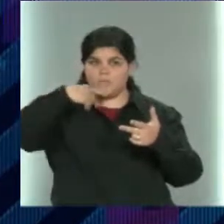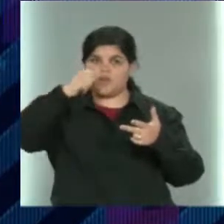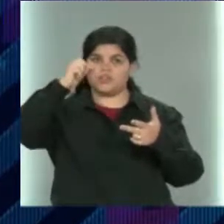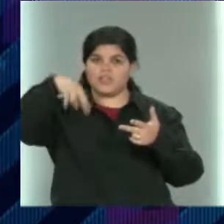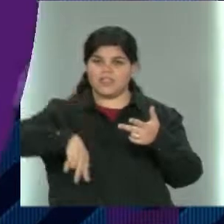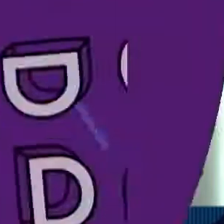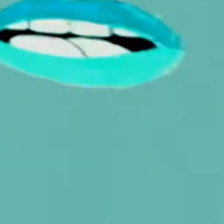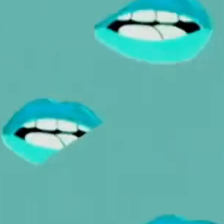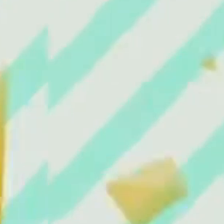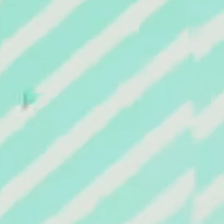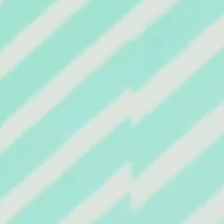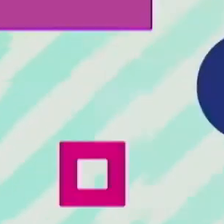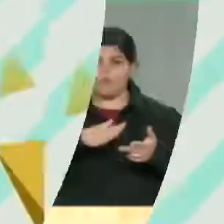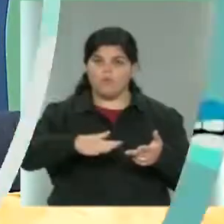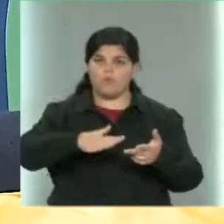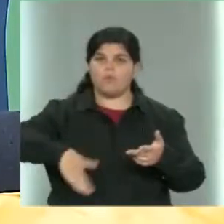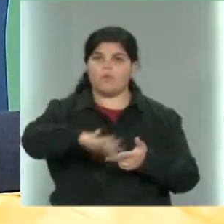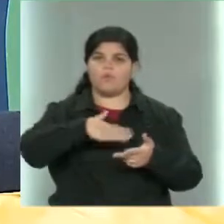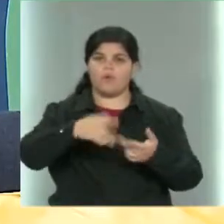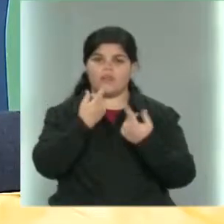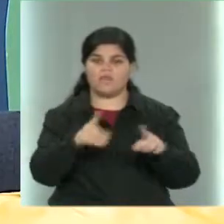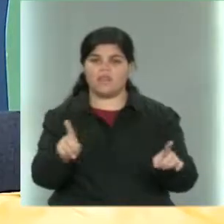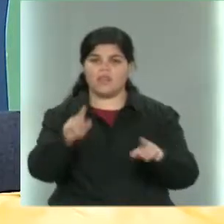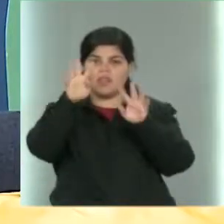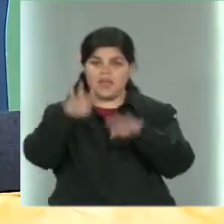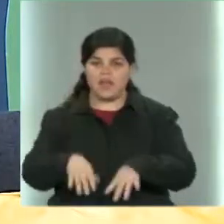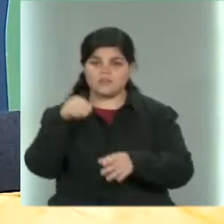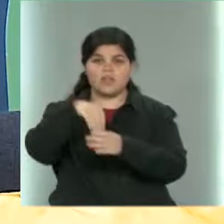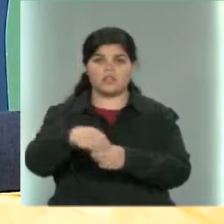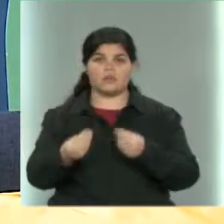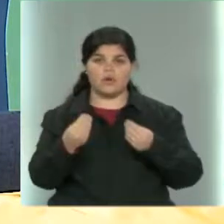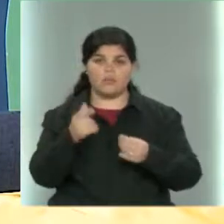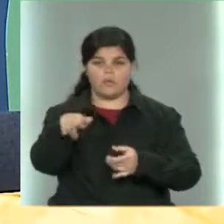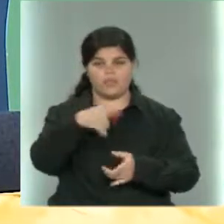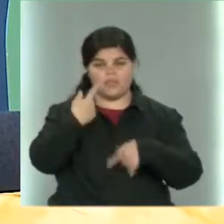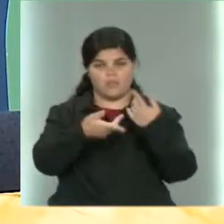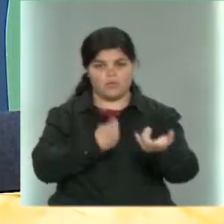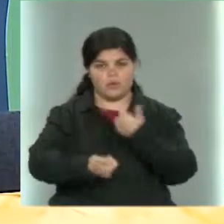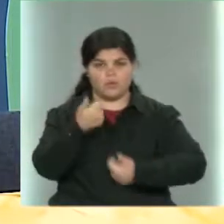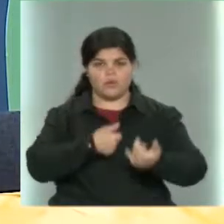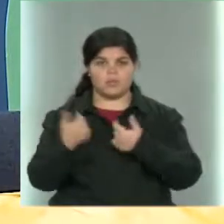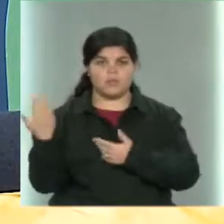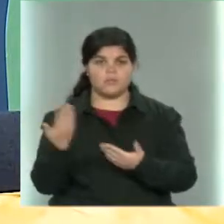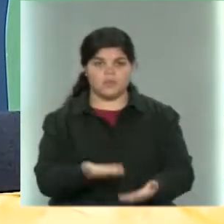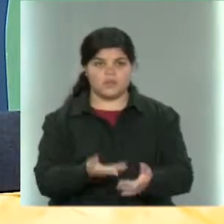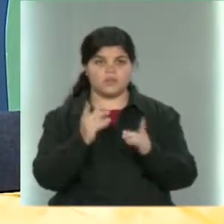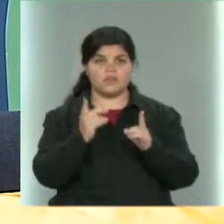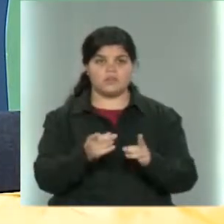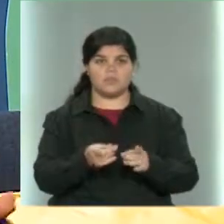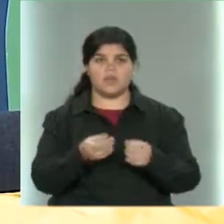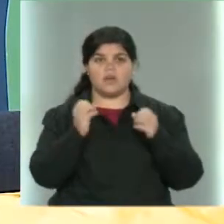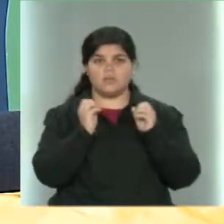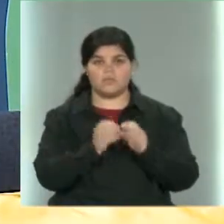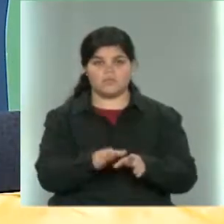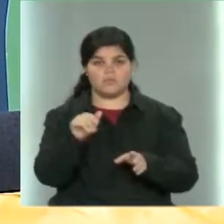para visualizar otras realidades y que seguramente hoy nos va a contar. Así que de esta manera les damos la bienvenida y podemos empezar a hablar de